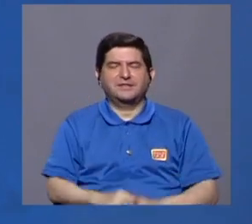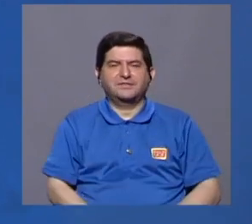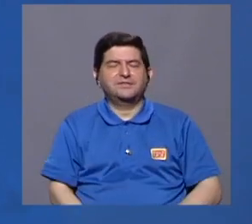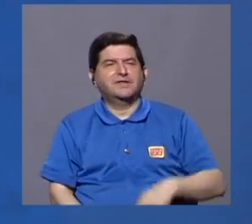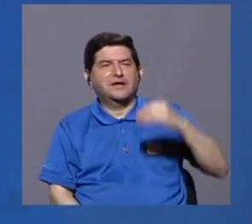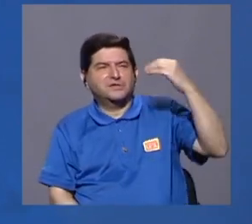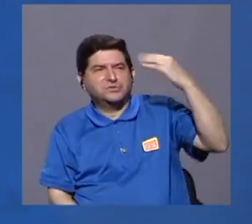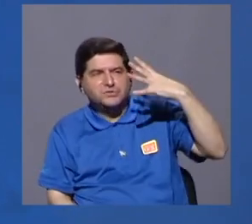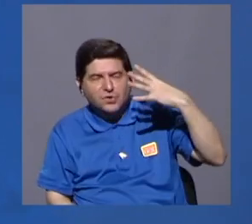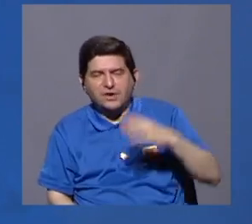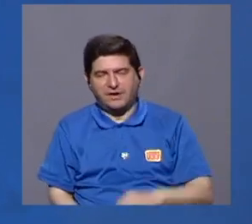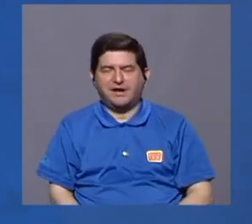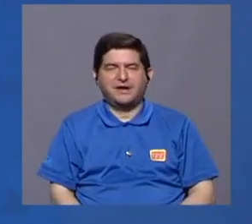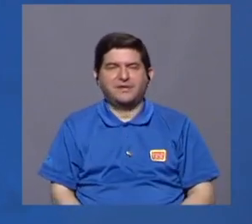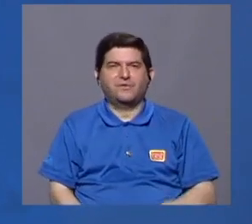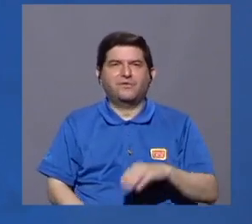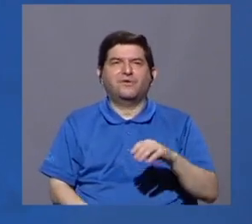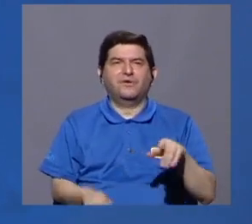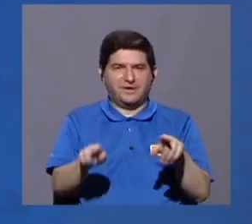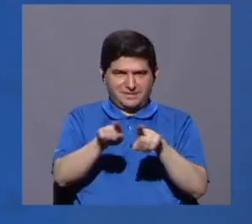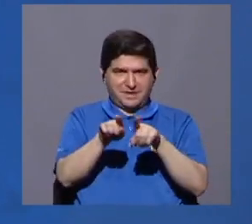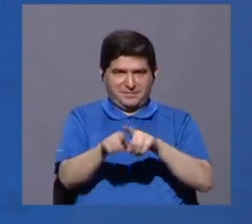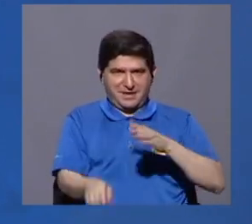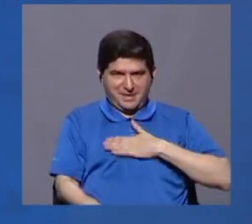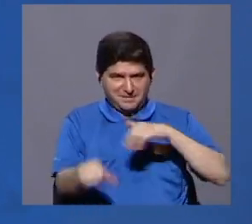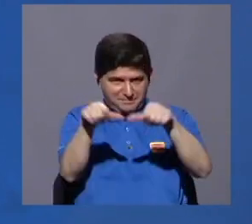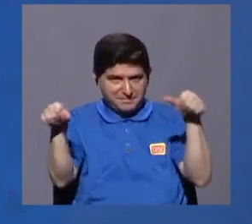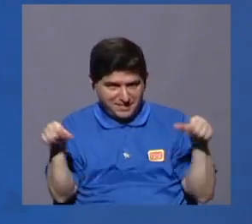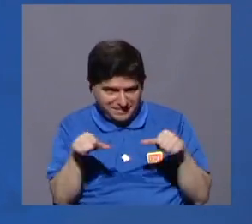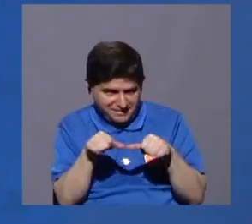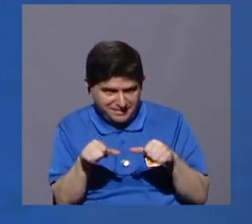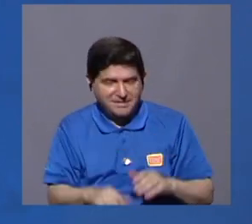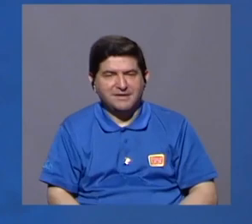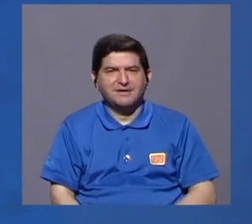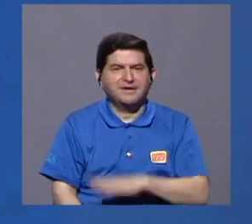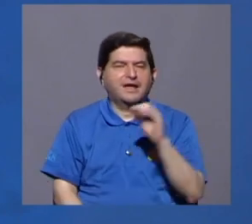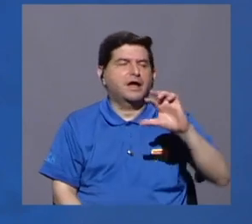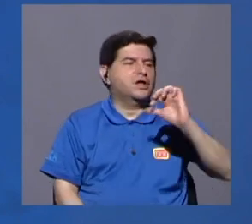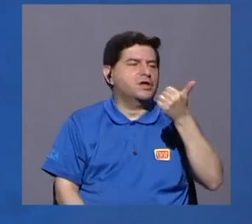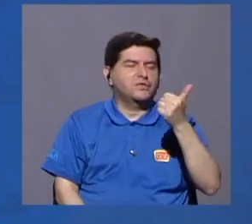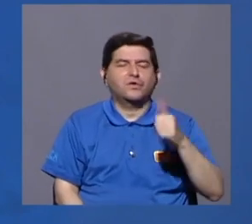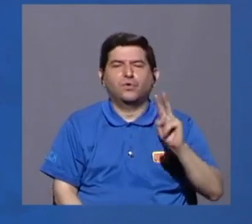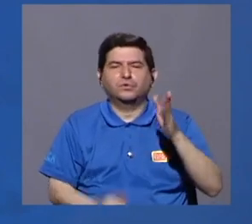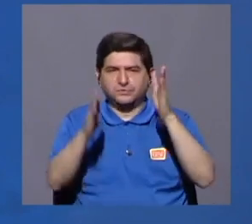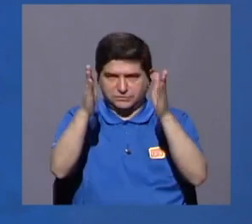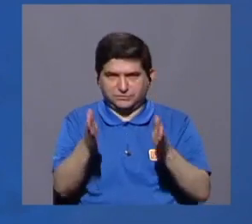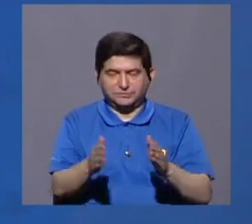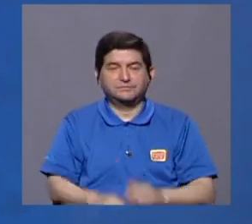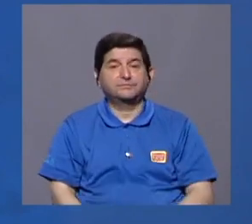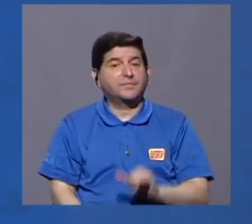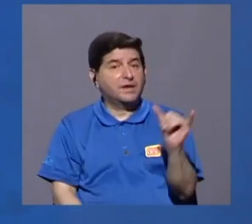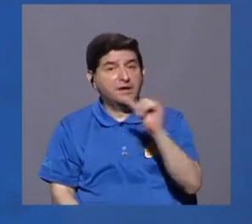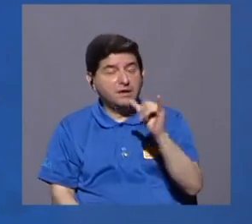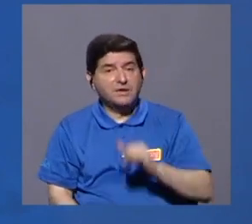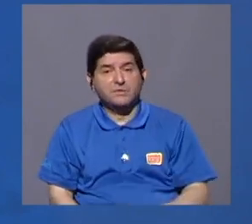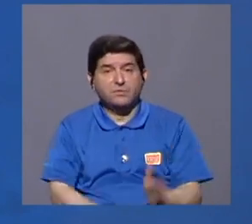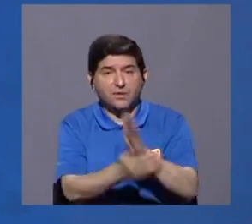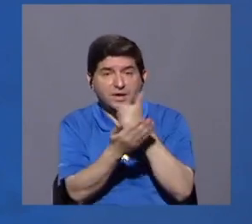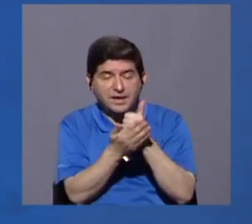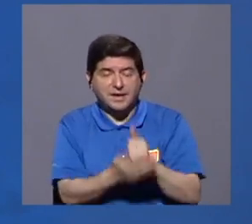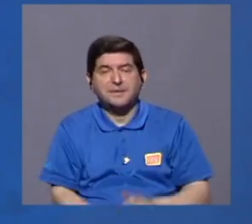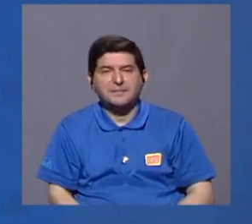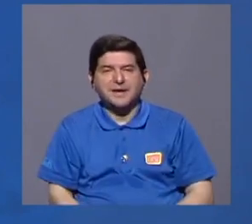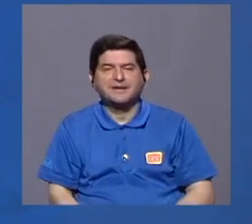radio astronomía solar que es este es mi campo y también de otras compañeras también tenemos la parte de